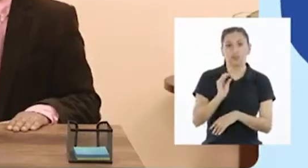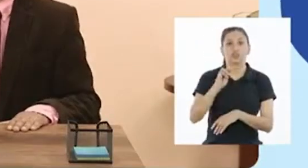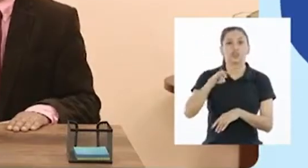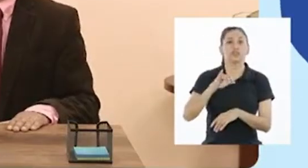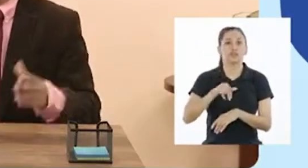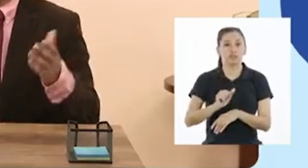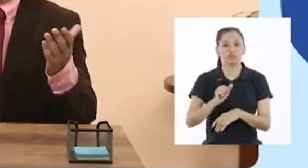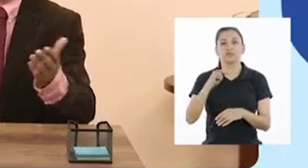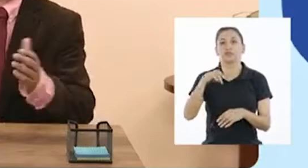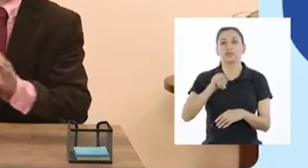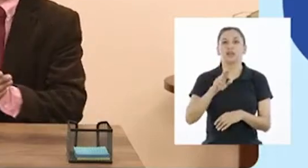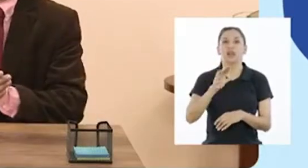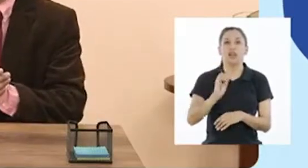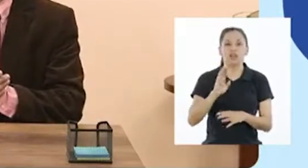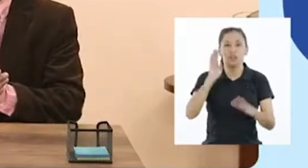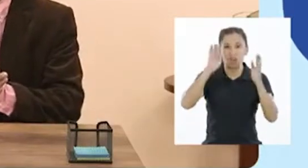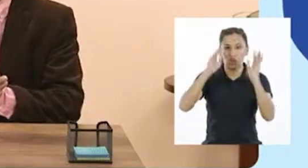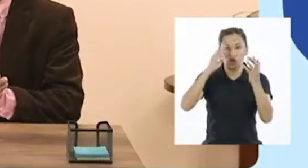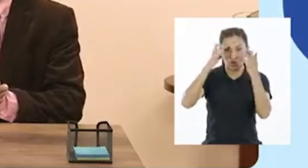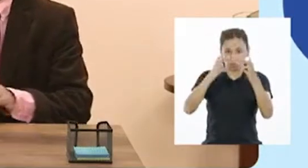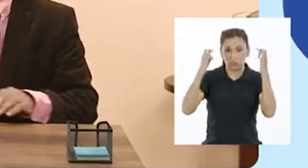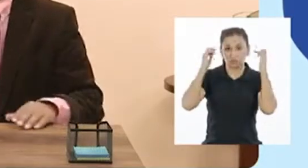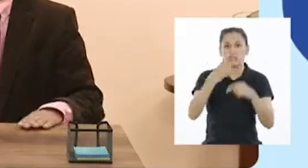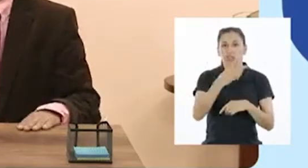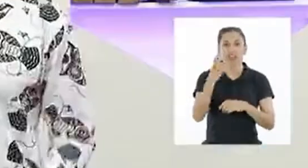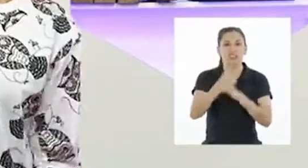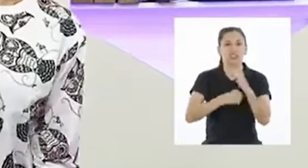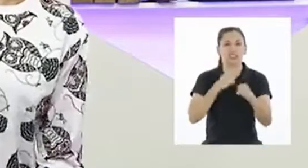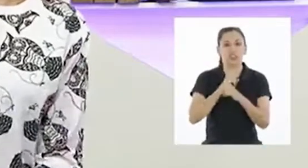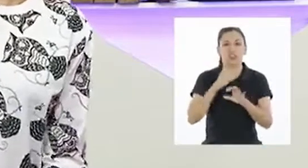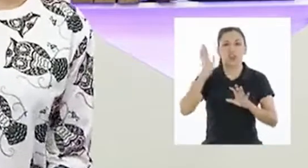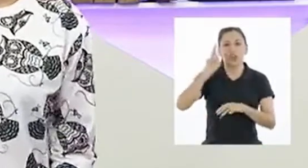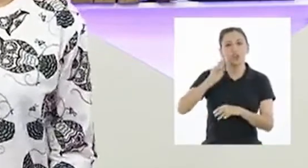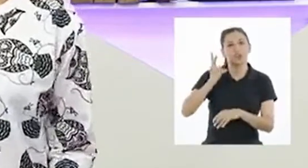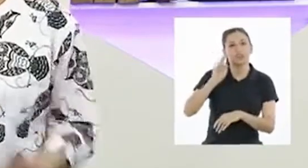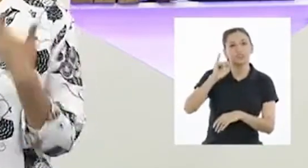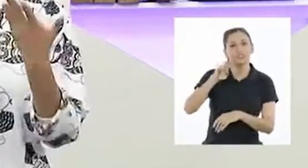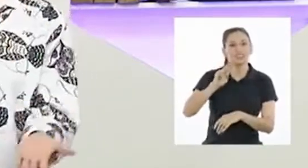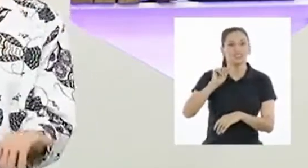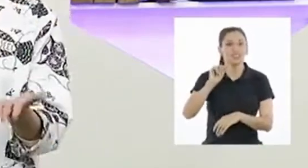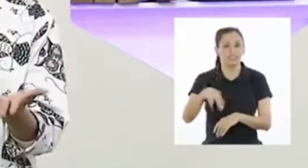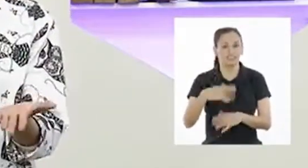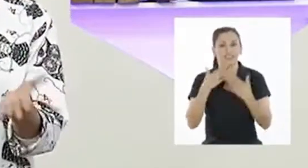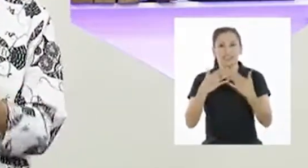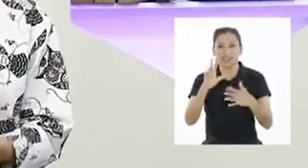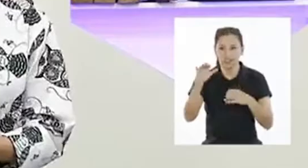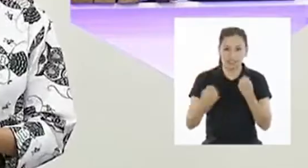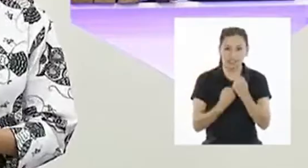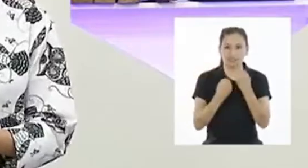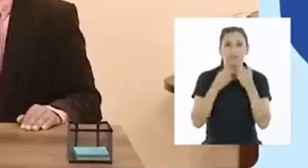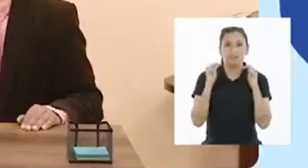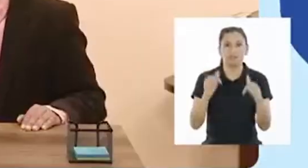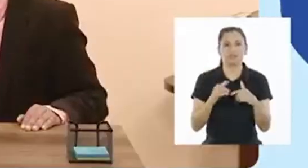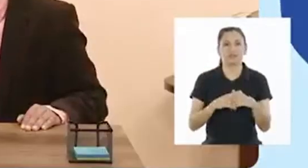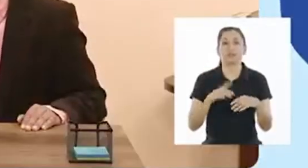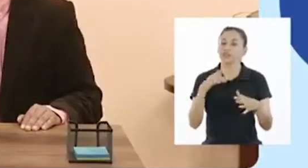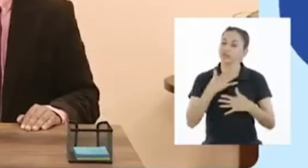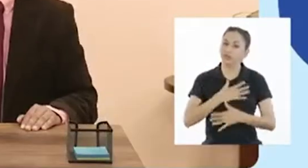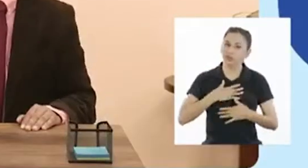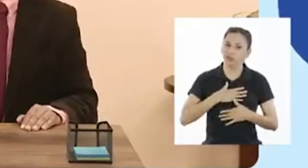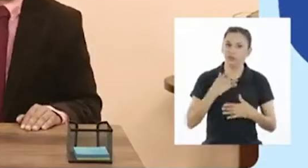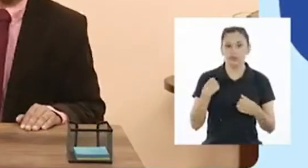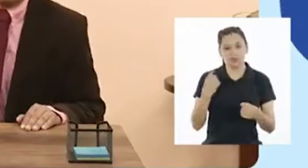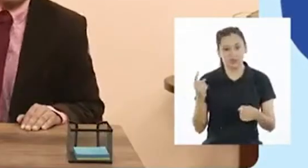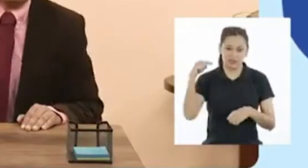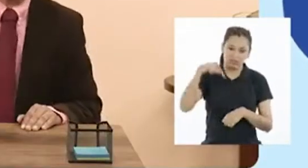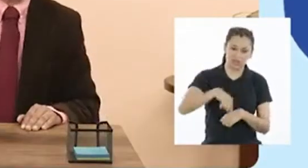Romina y Mario. Hola, promoción del Bicentenario. Hola, profesor Iván. Gracias por acompañarnos en el programa. Es un